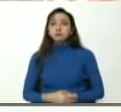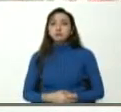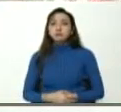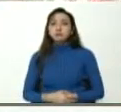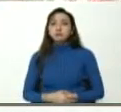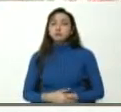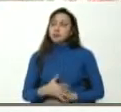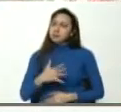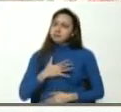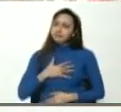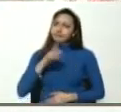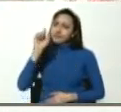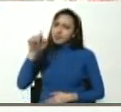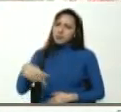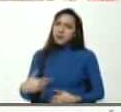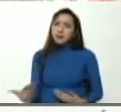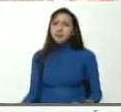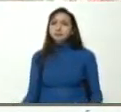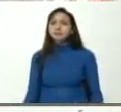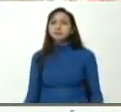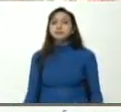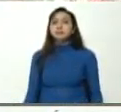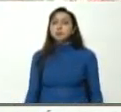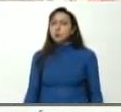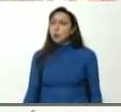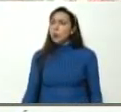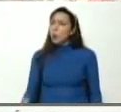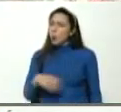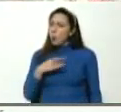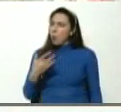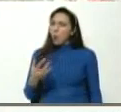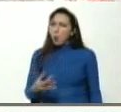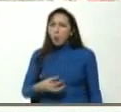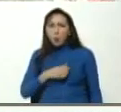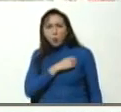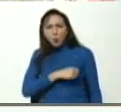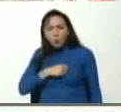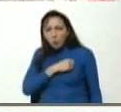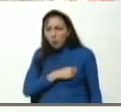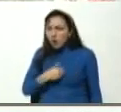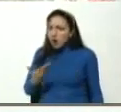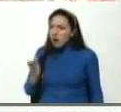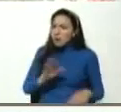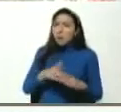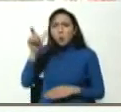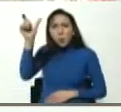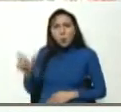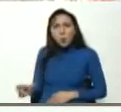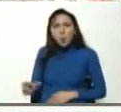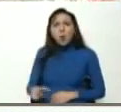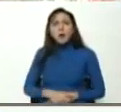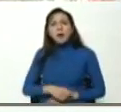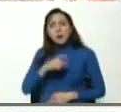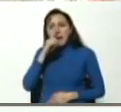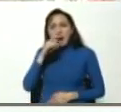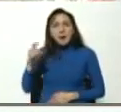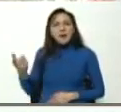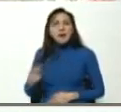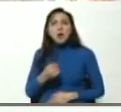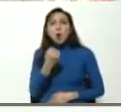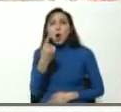a mí me como vía cuando ese hombre que me llevaba 11 años de